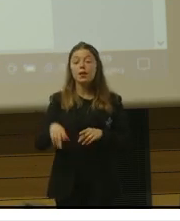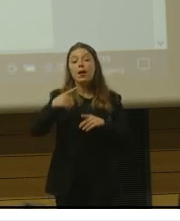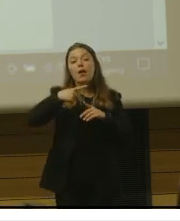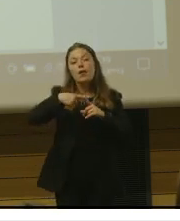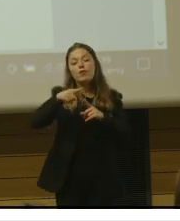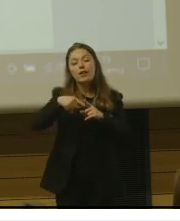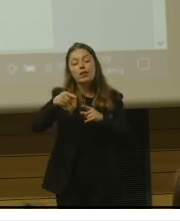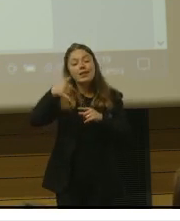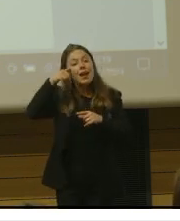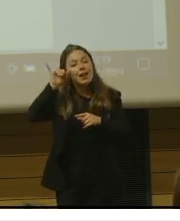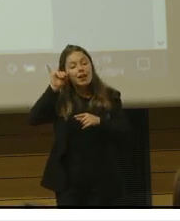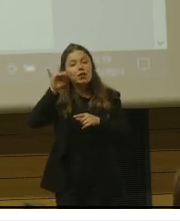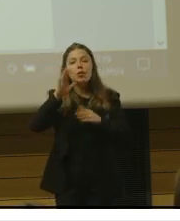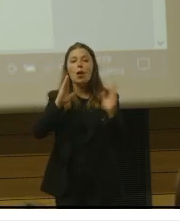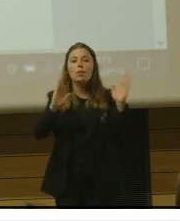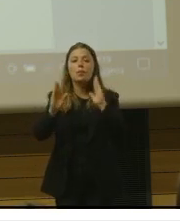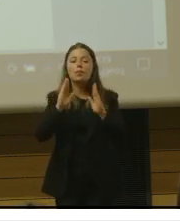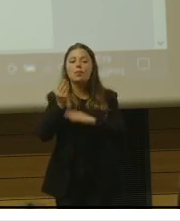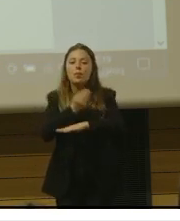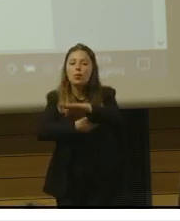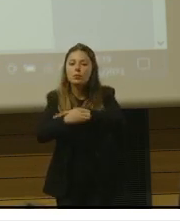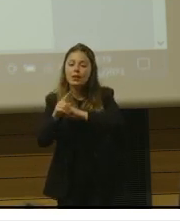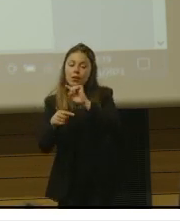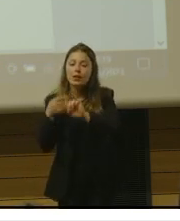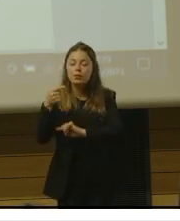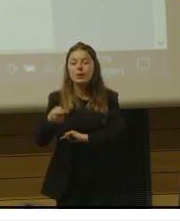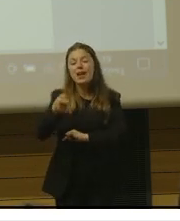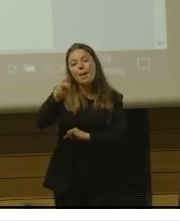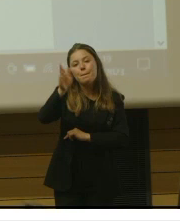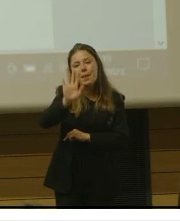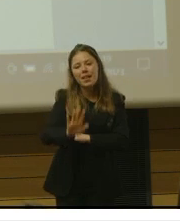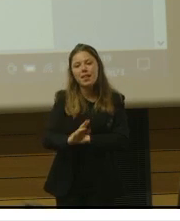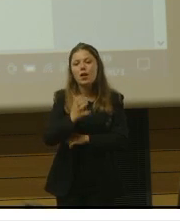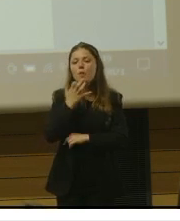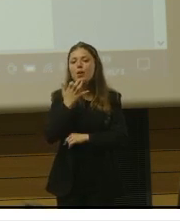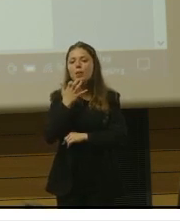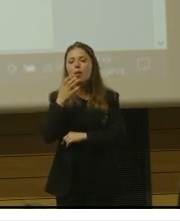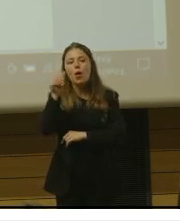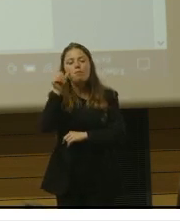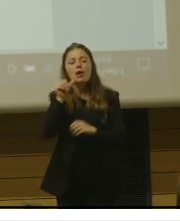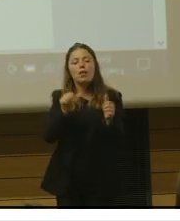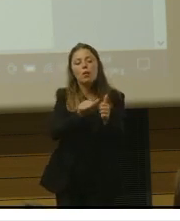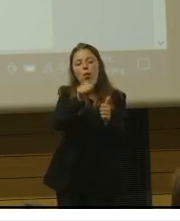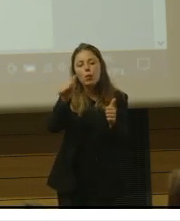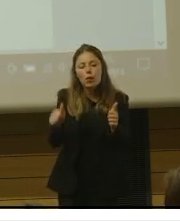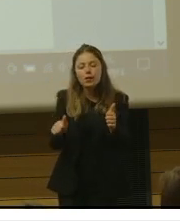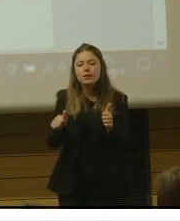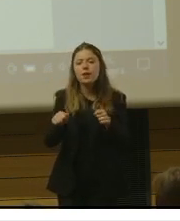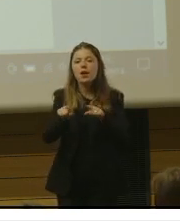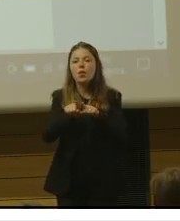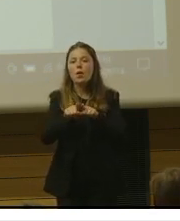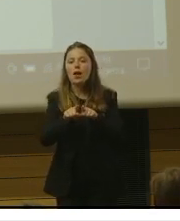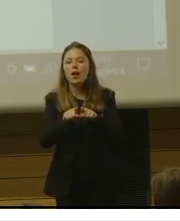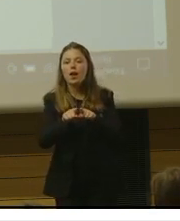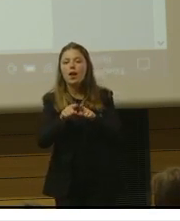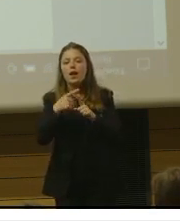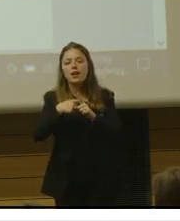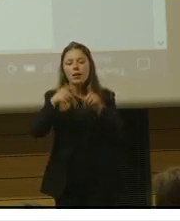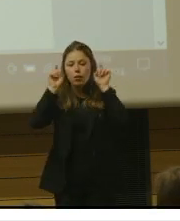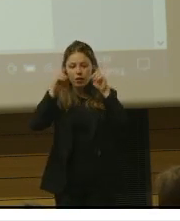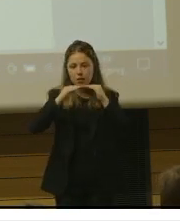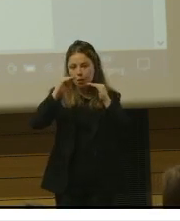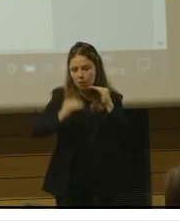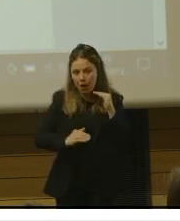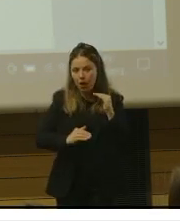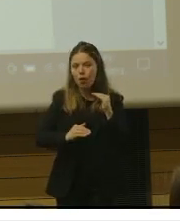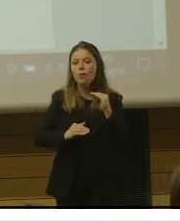de riesgo de la recaída en el posparto, que algunos son parecidos, ¿no? A los del tabaquismo durante el embarazo, pues bueno, menor edad, bajo nivel educativo, ausencia de